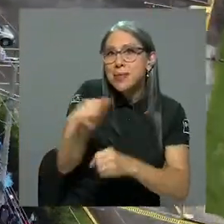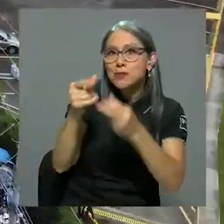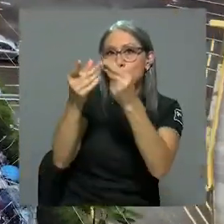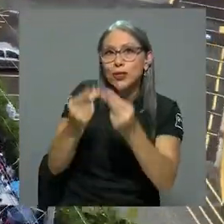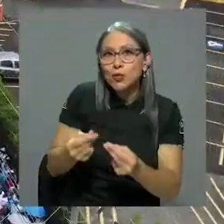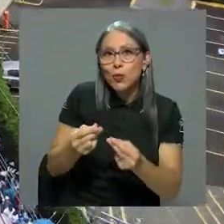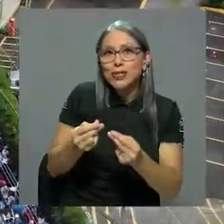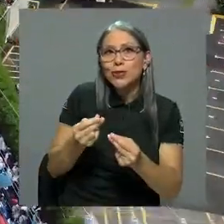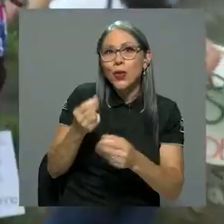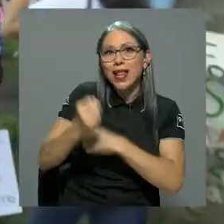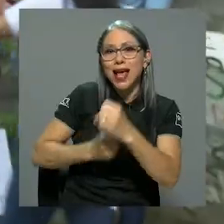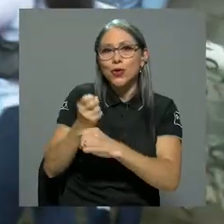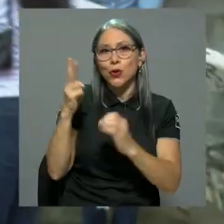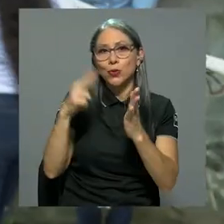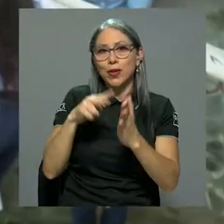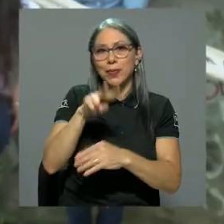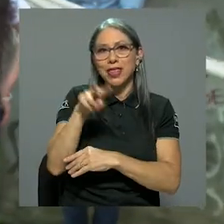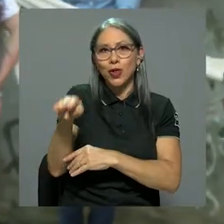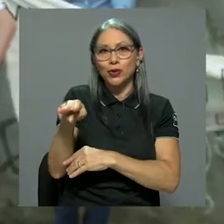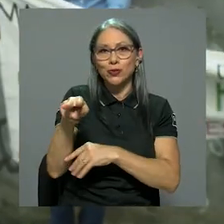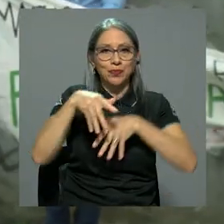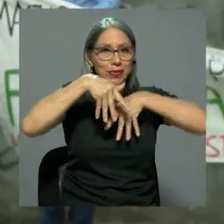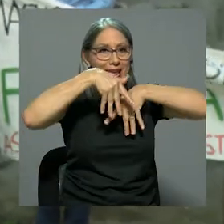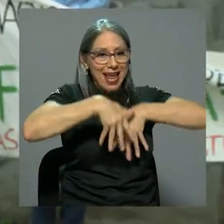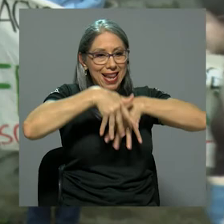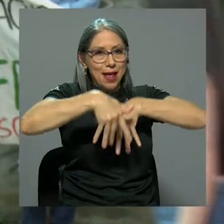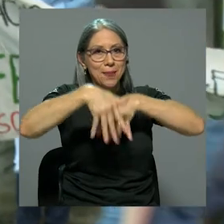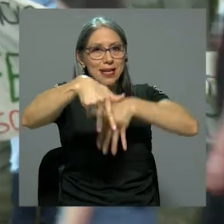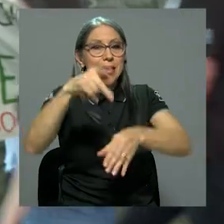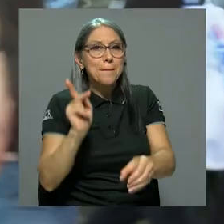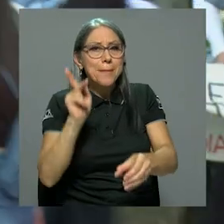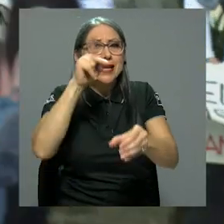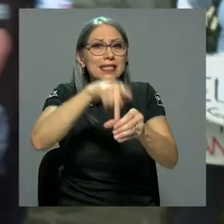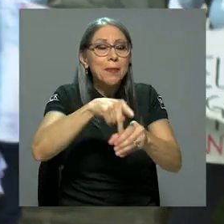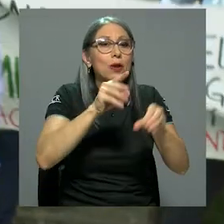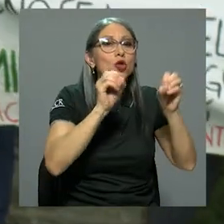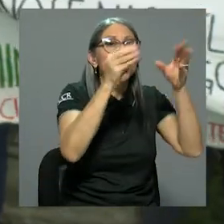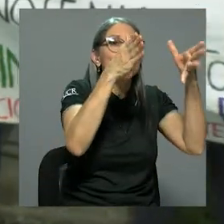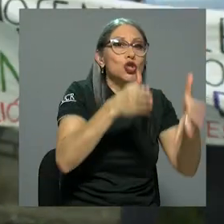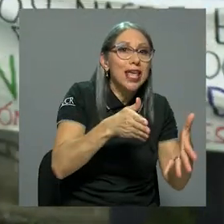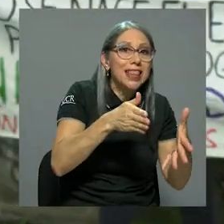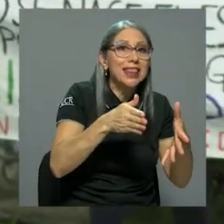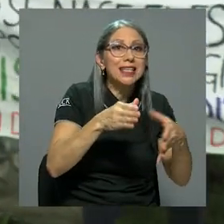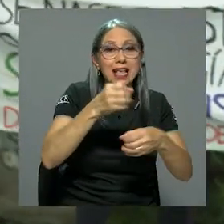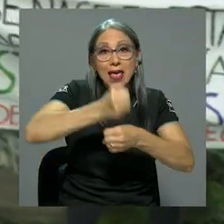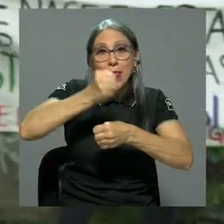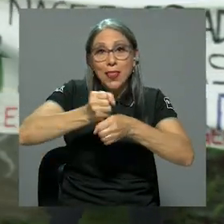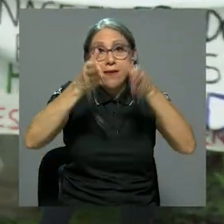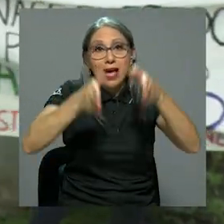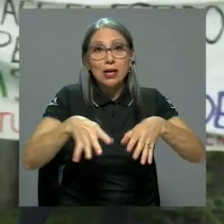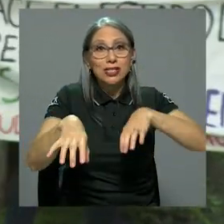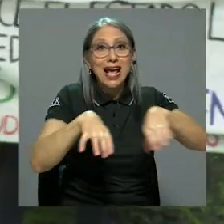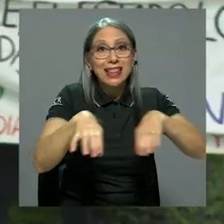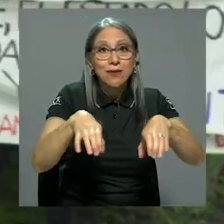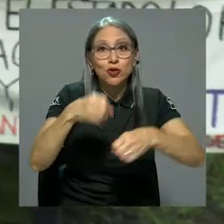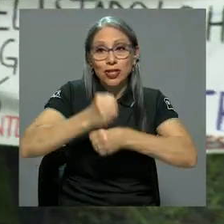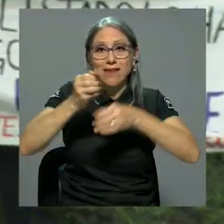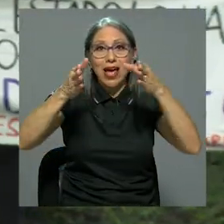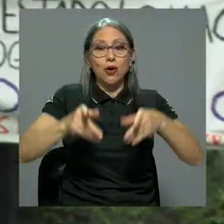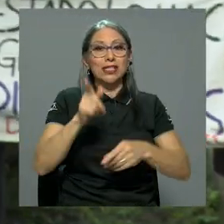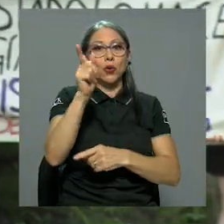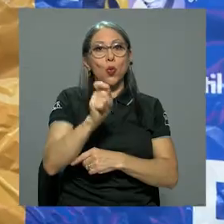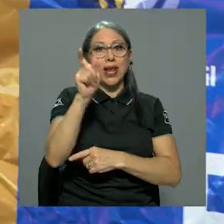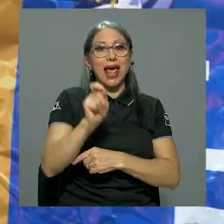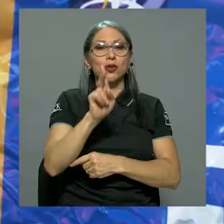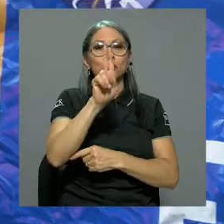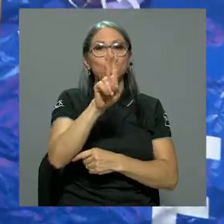mismo presupuesto del año 2022. En la marcha participaron docentes, funcionarios activos y